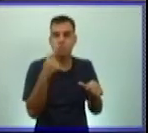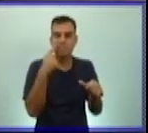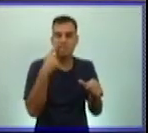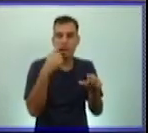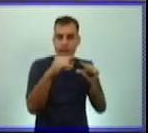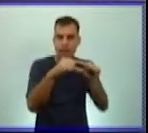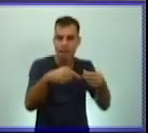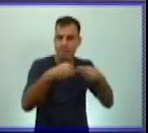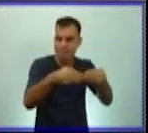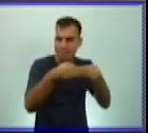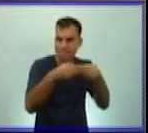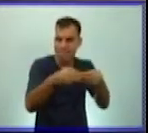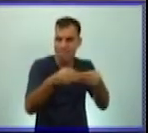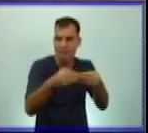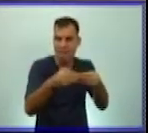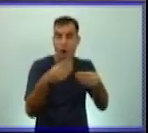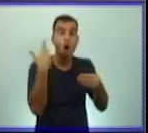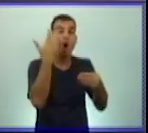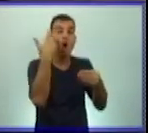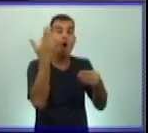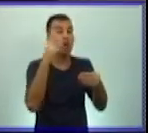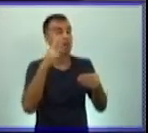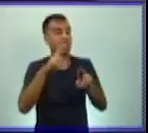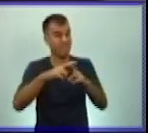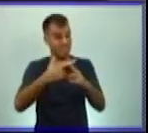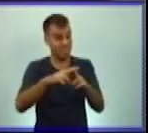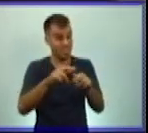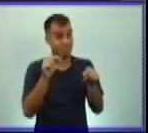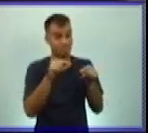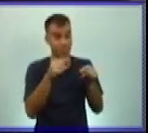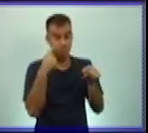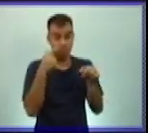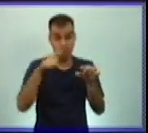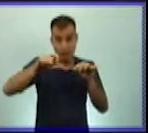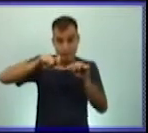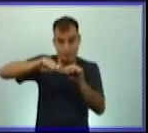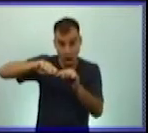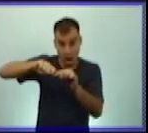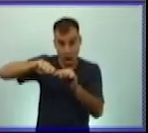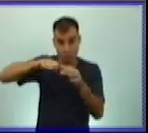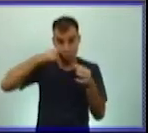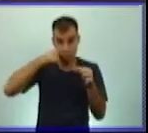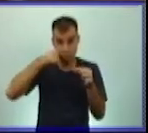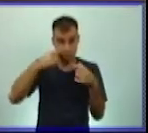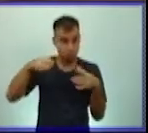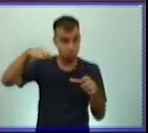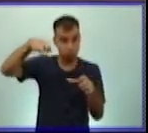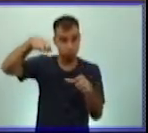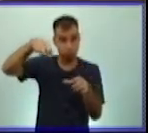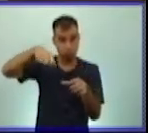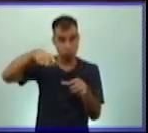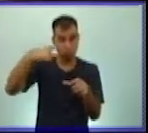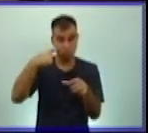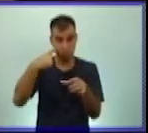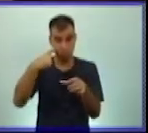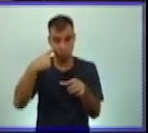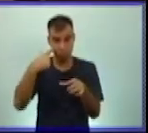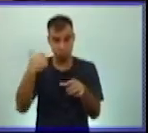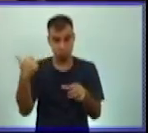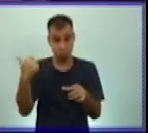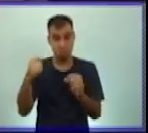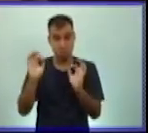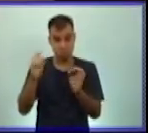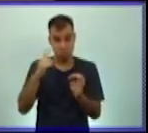gris. Vamos a colocarla en una pinza y posteriormente vamos a acercar esta lámina de